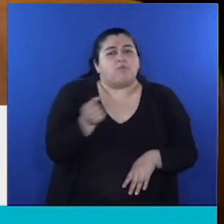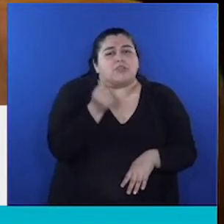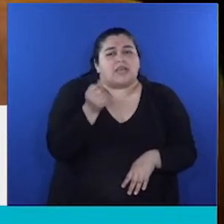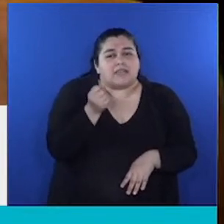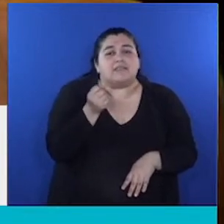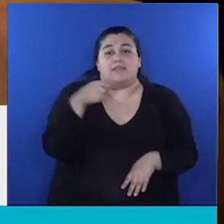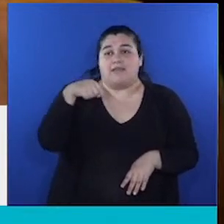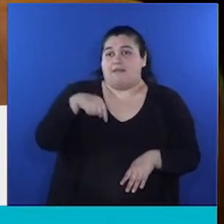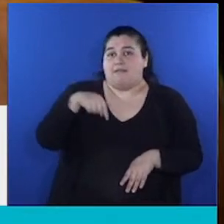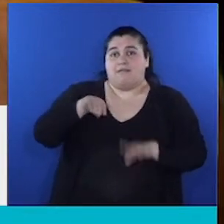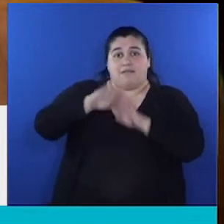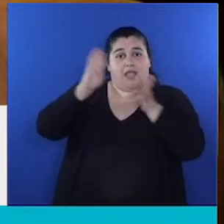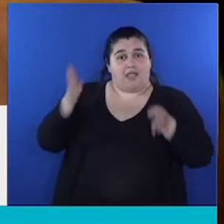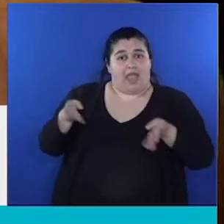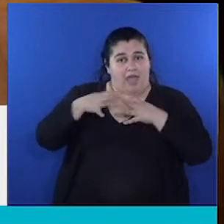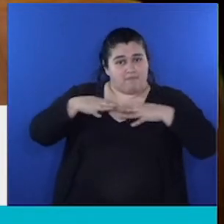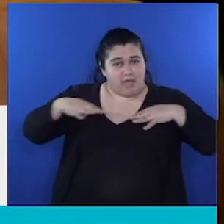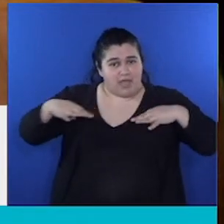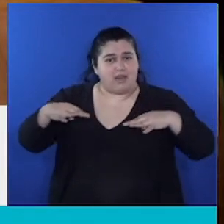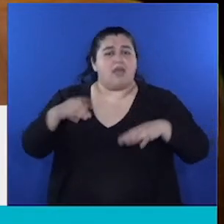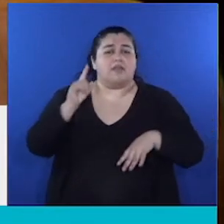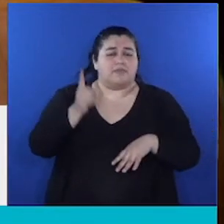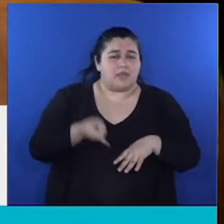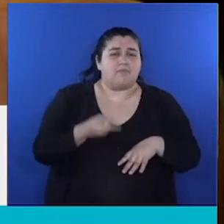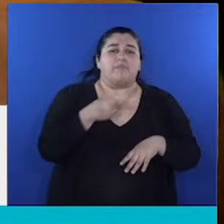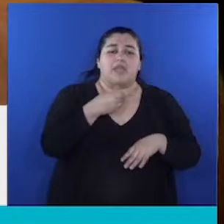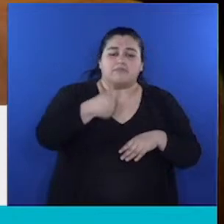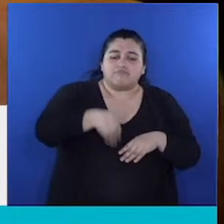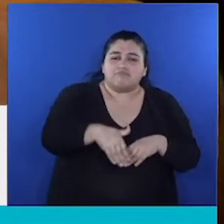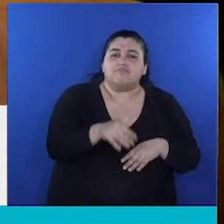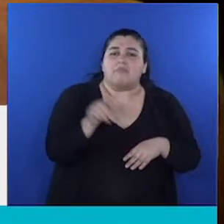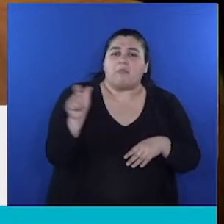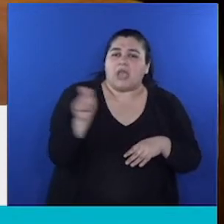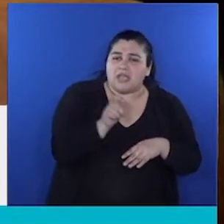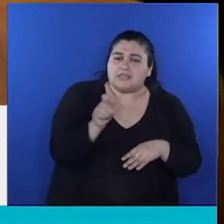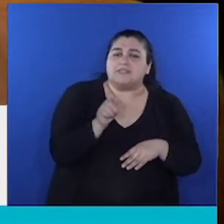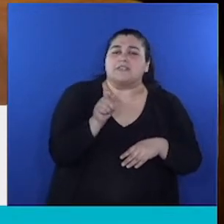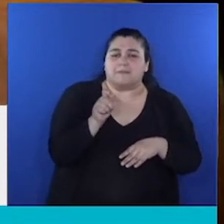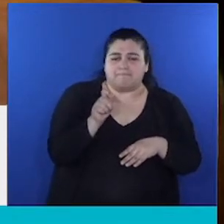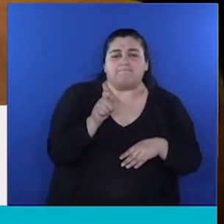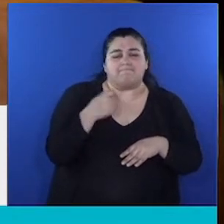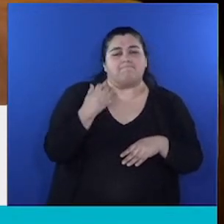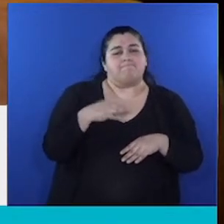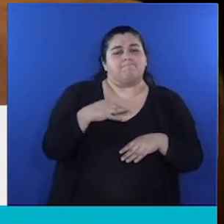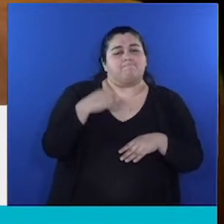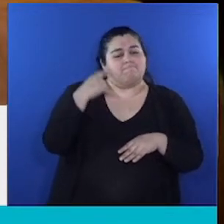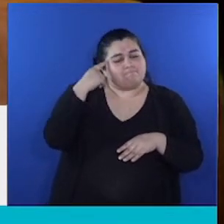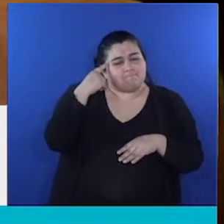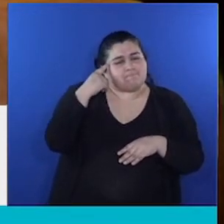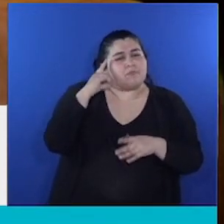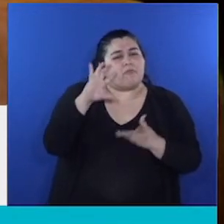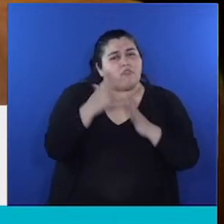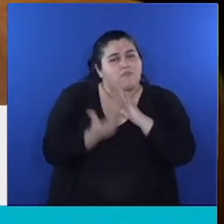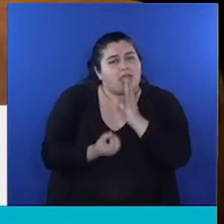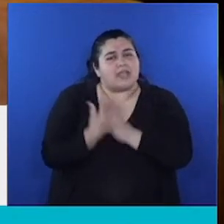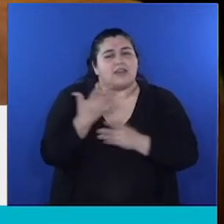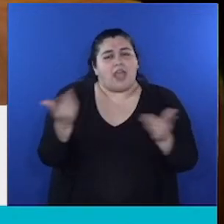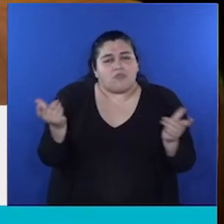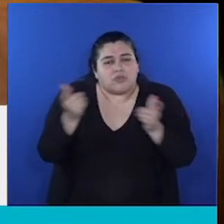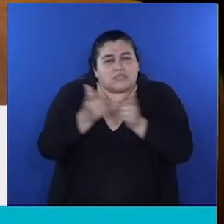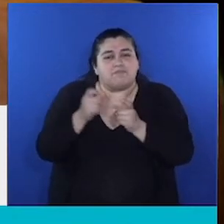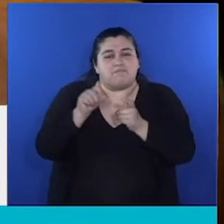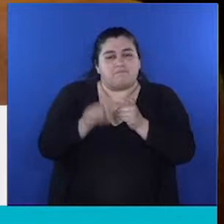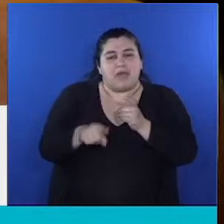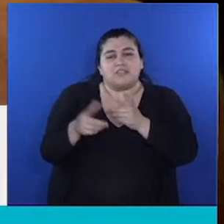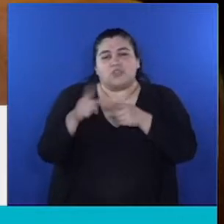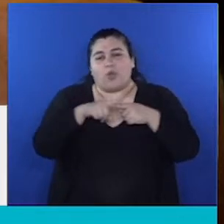en los próximos meses nos demos la oportunidad de constituir un espacio para debatir de qué manera va a